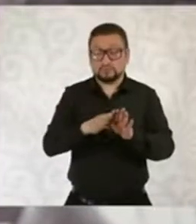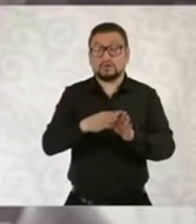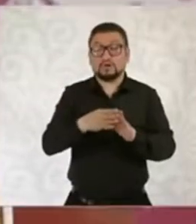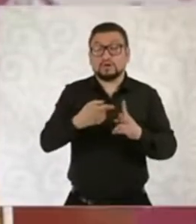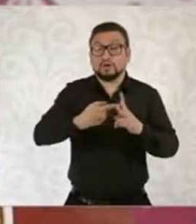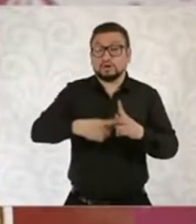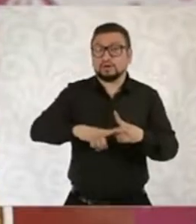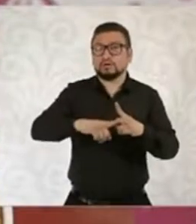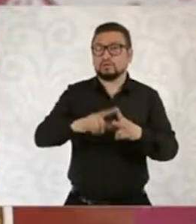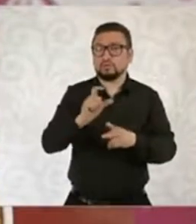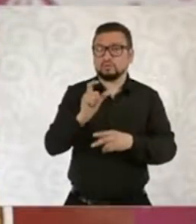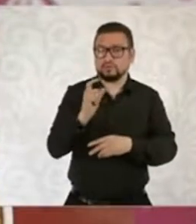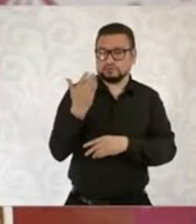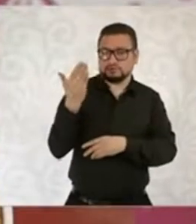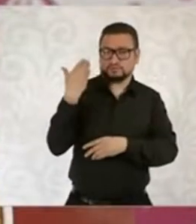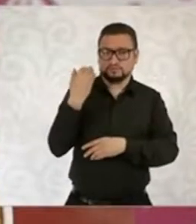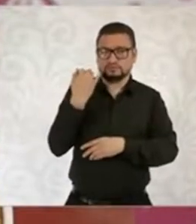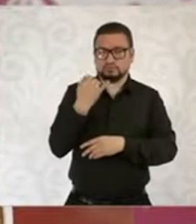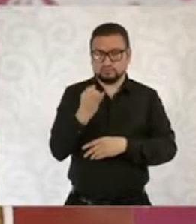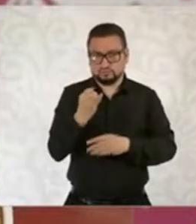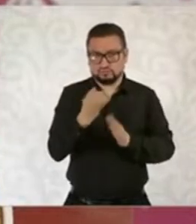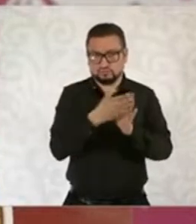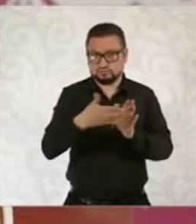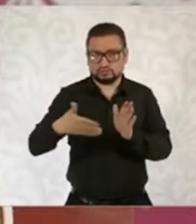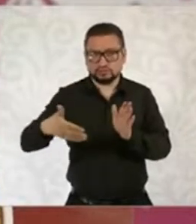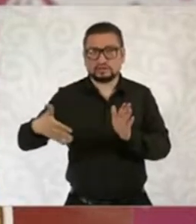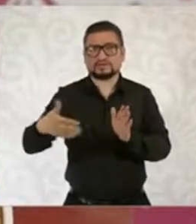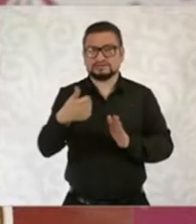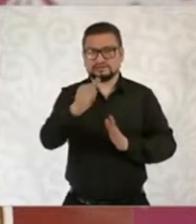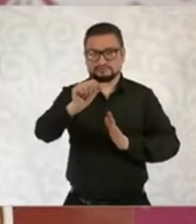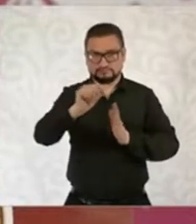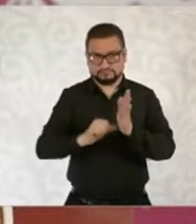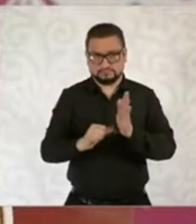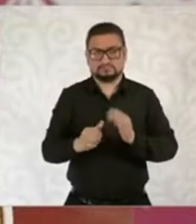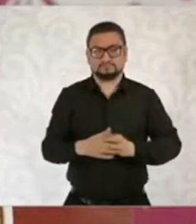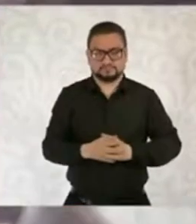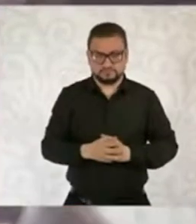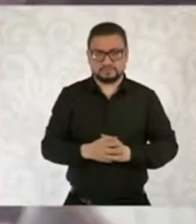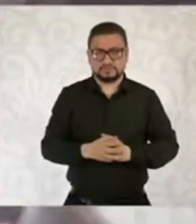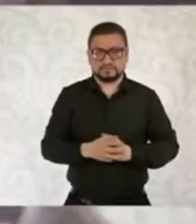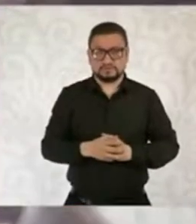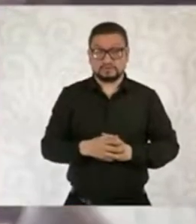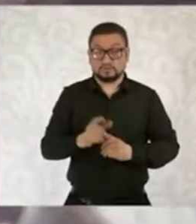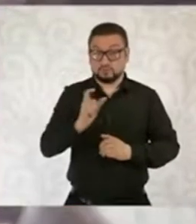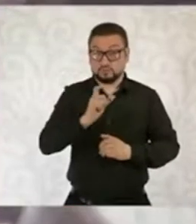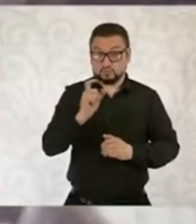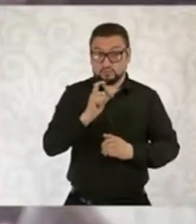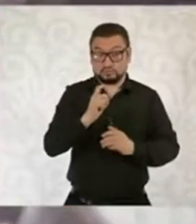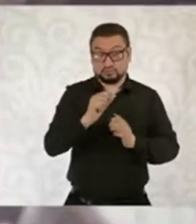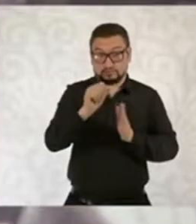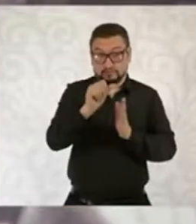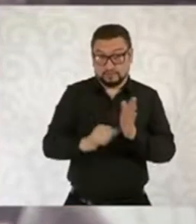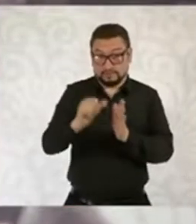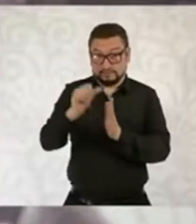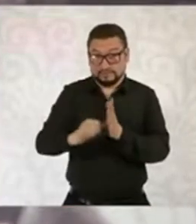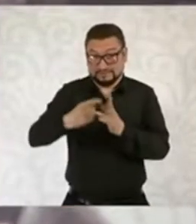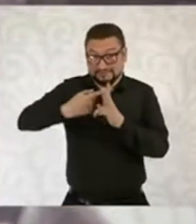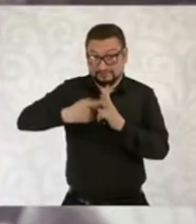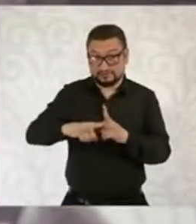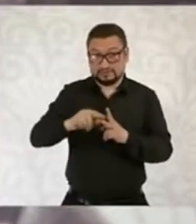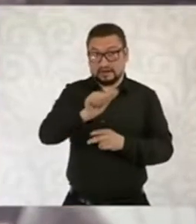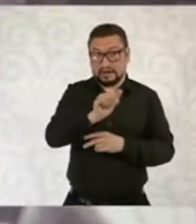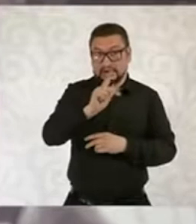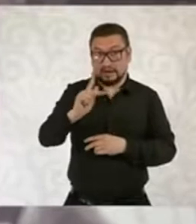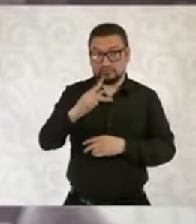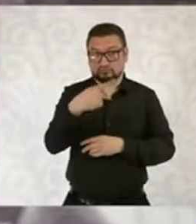inició el pasado 1 de julio y tendrá una duración de 6 meses. Al inicio de cada mes, las plataformas están